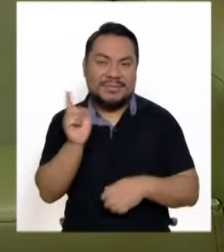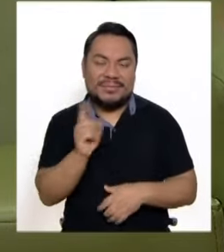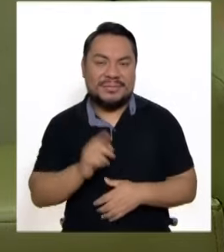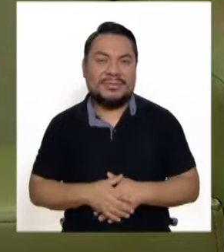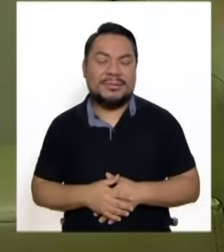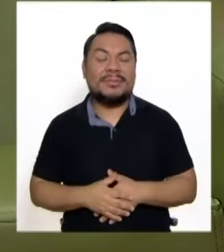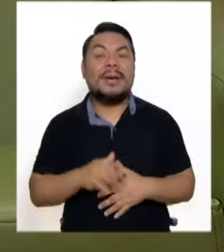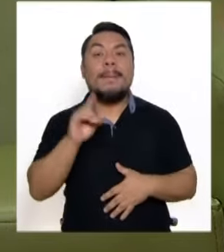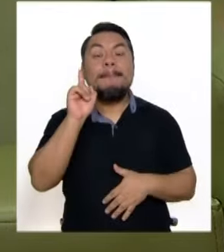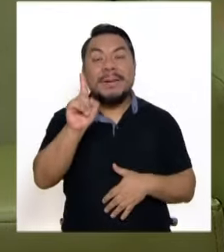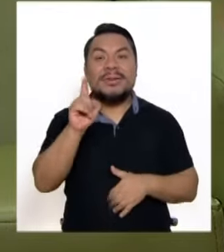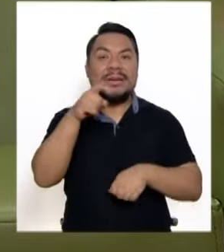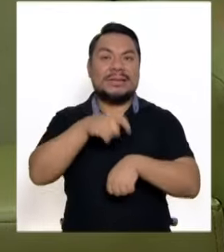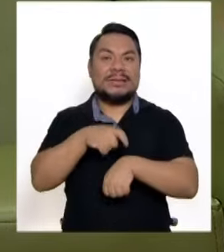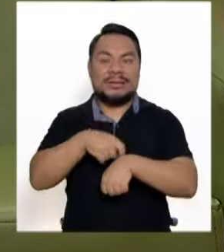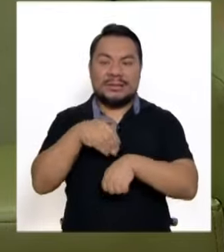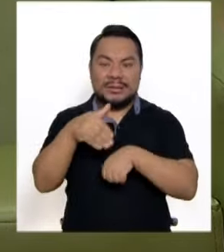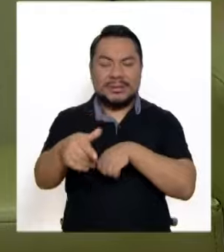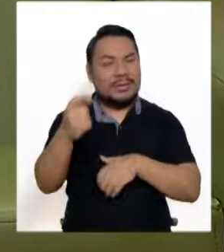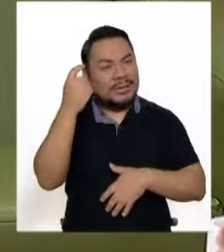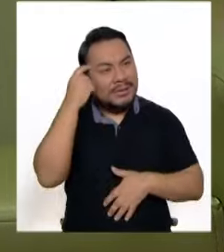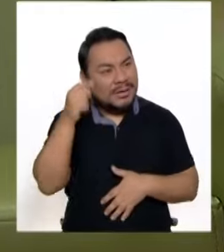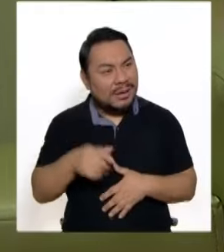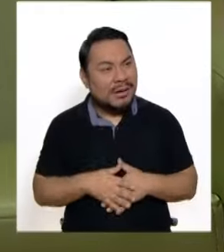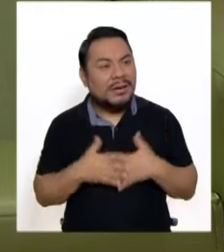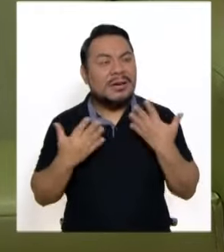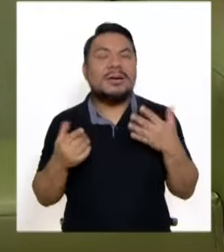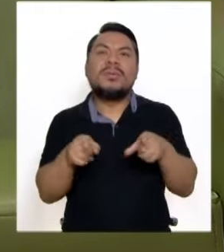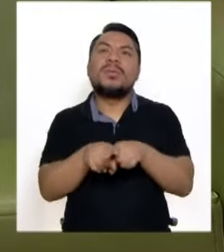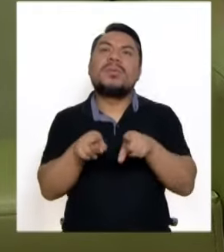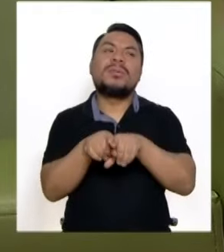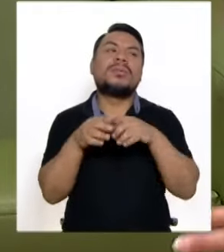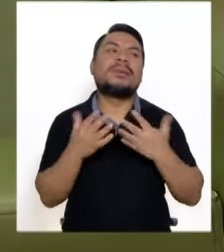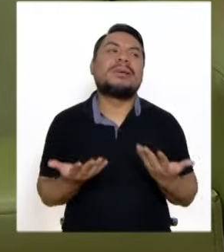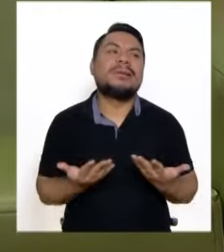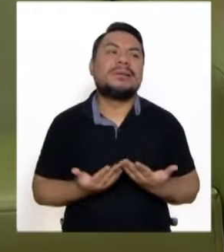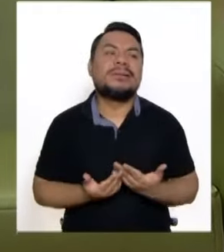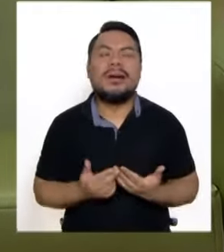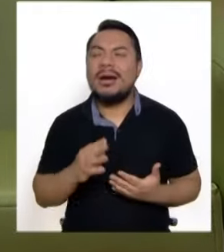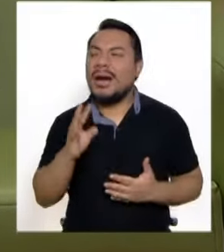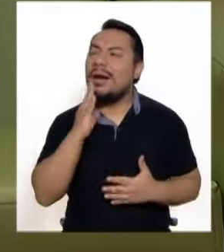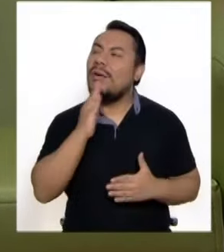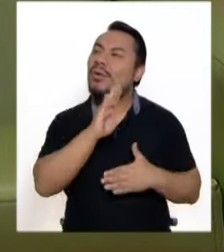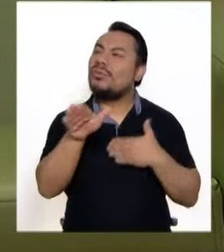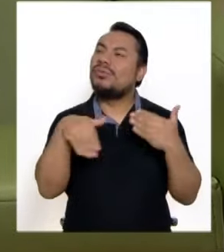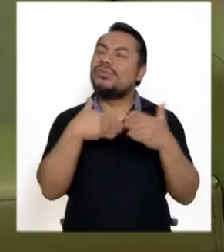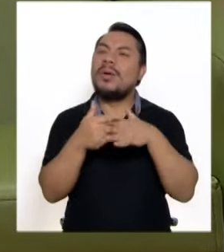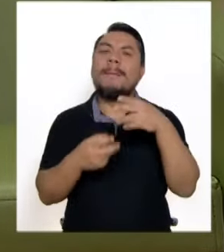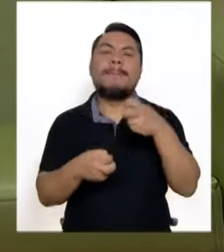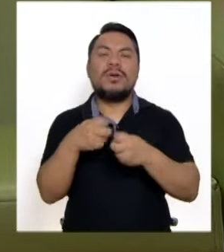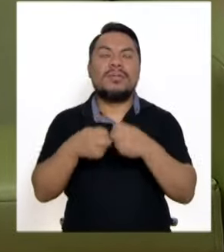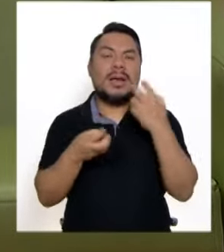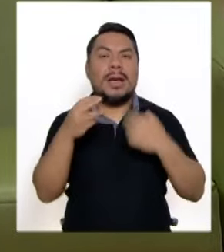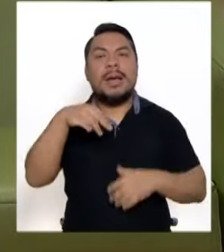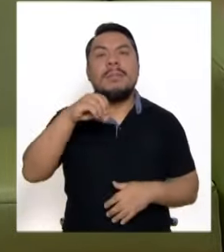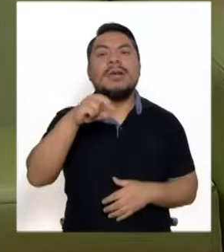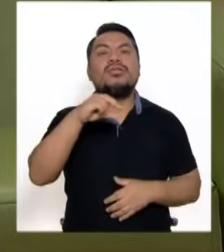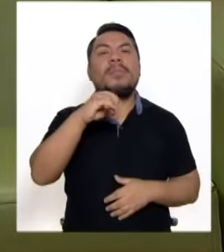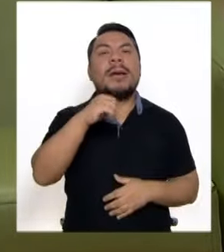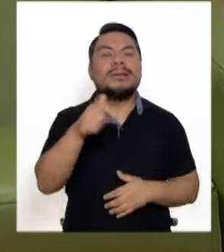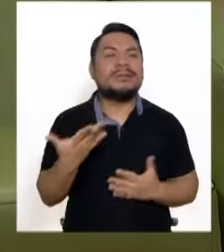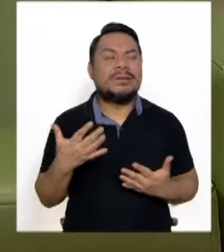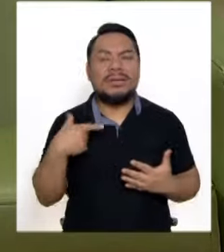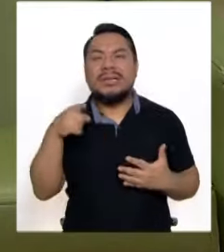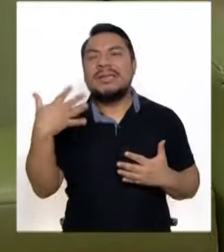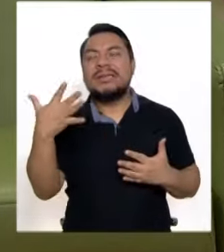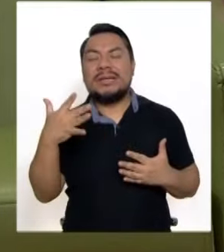Pero en el tiempo se ha considerado como un sinónimo hablar de todos los problemas de la menopausia, como los bochornos, dolor